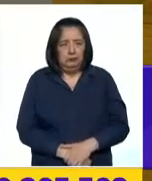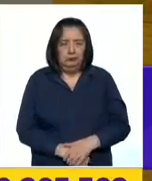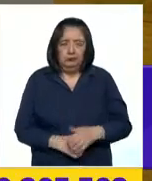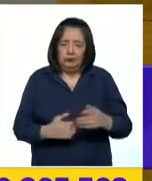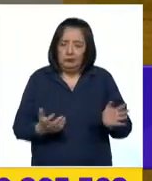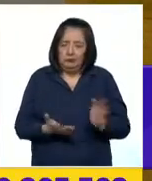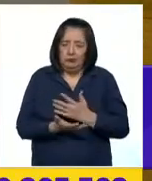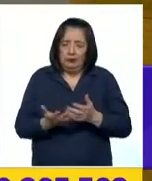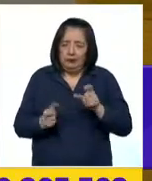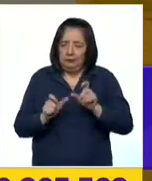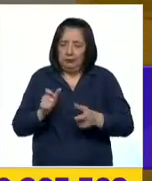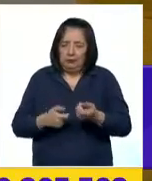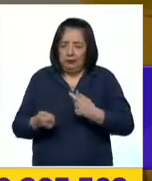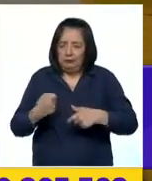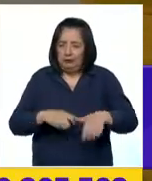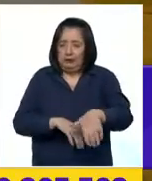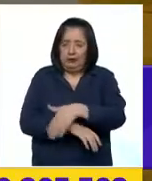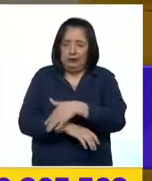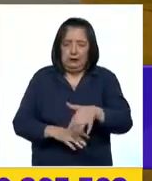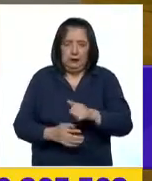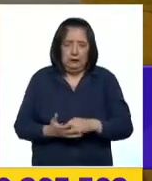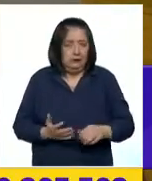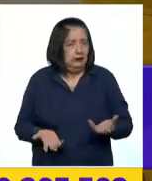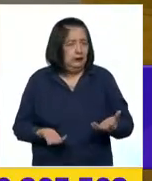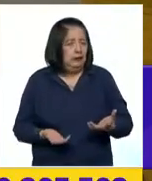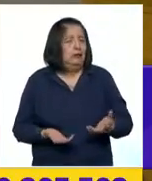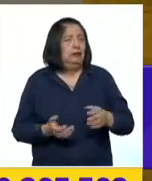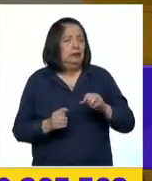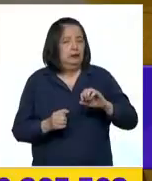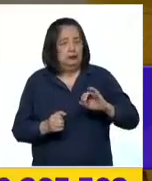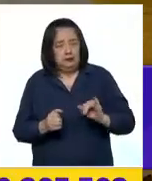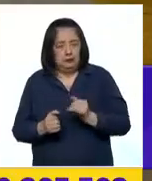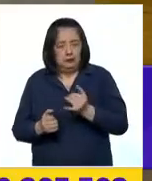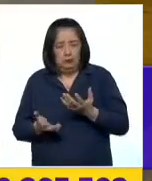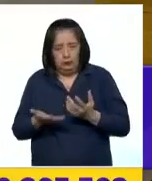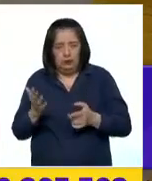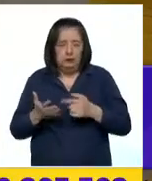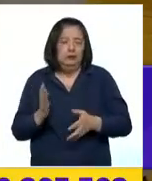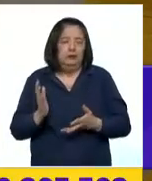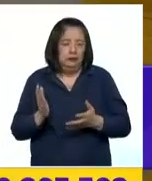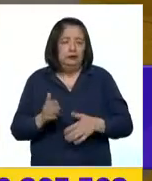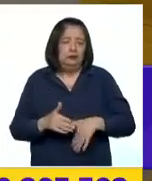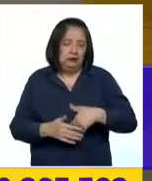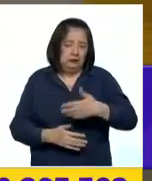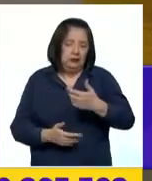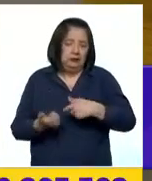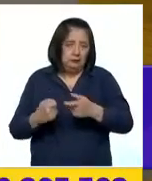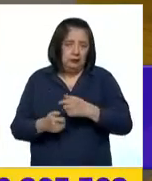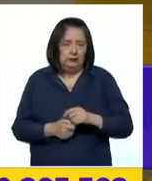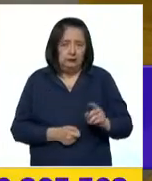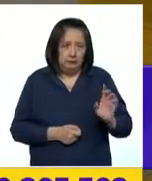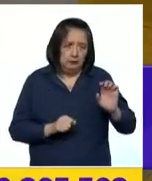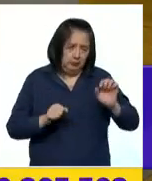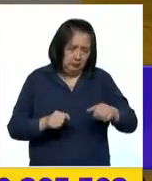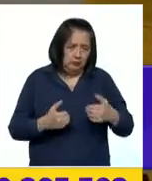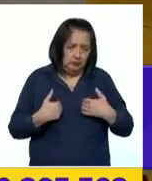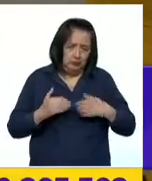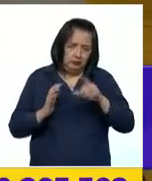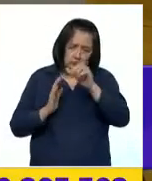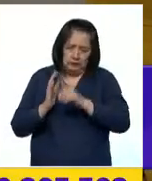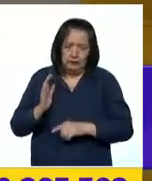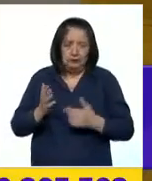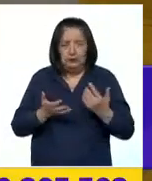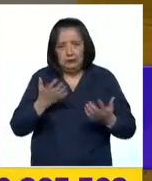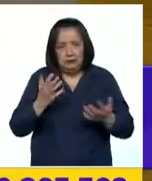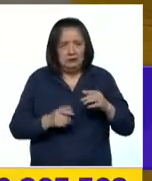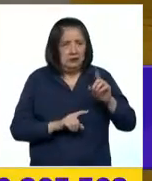clásico ambulante sanjuanino que necesita trabajar, que necesita salir a vender a las calles porque es el sustento del lugar, que esos sí los tenemos empadronados. Quizás